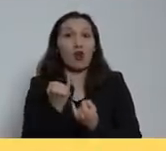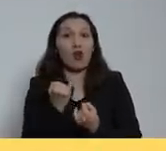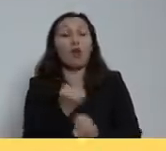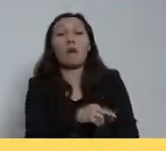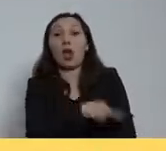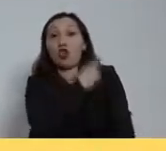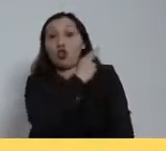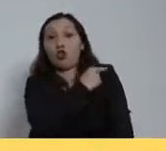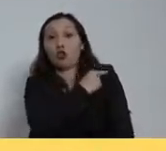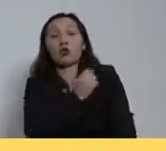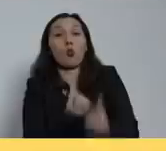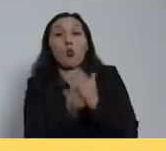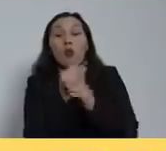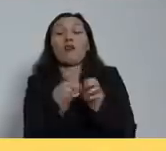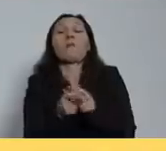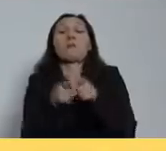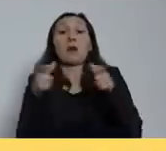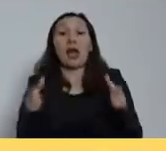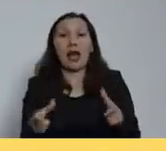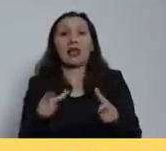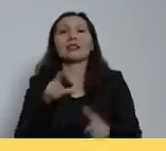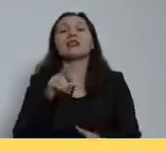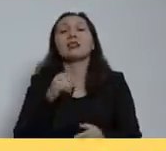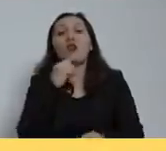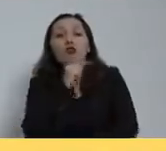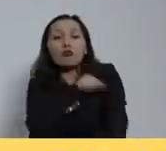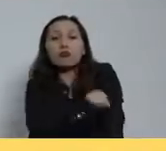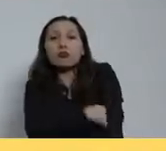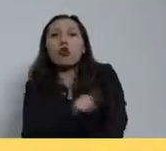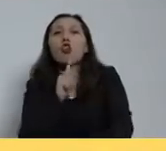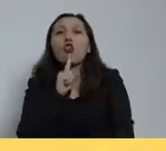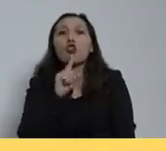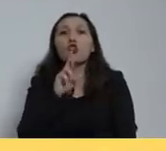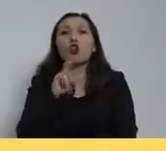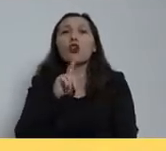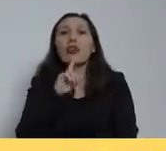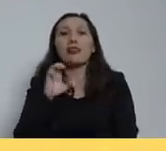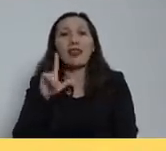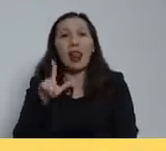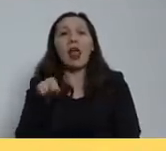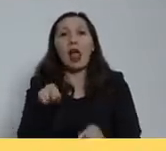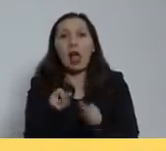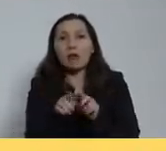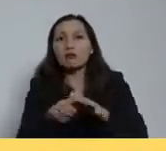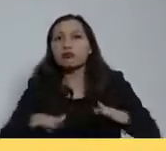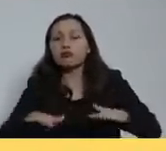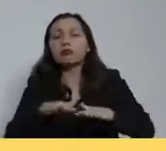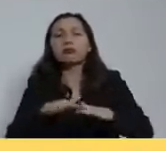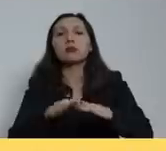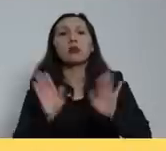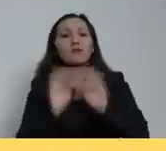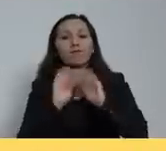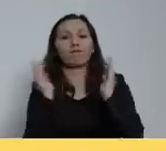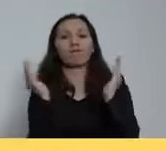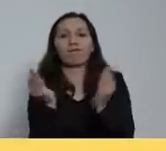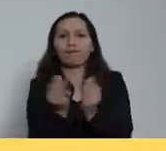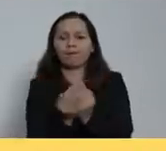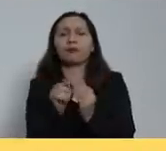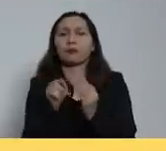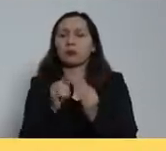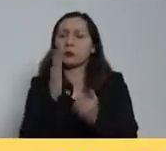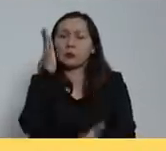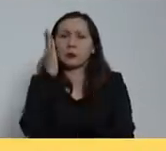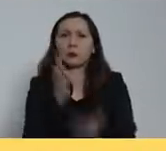de casos nuevos en Caleta Tortel, que está sometida, como ustedes saben, a una cuarentena muy